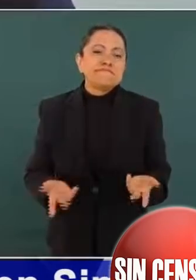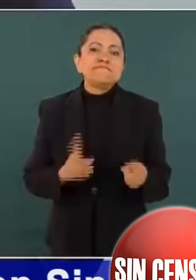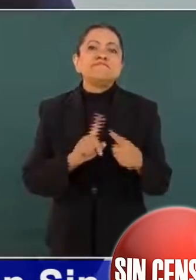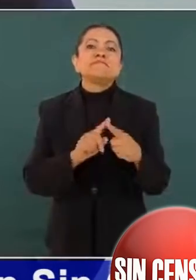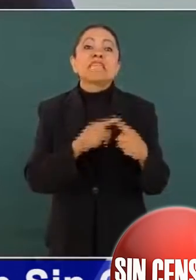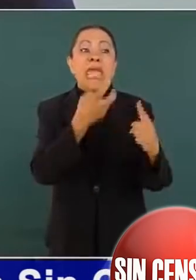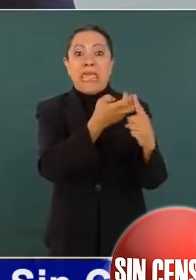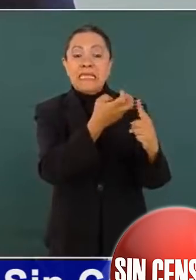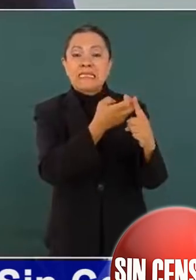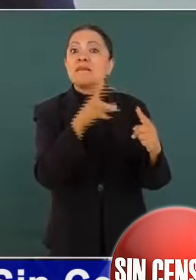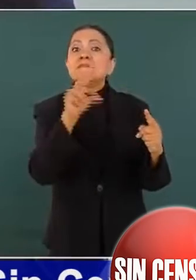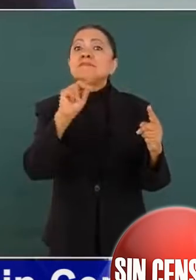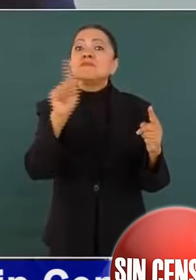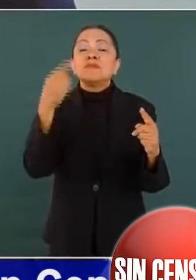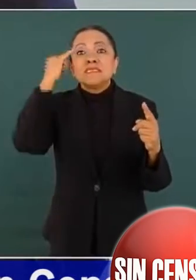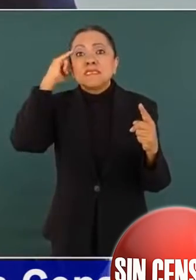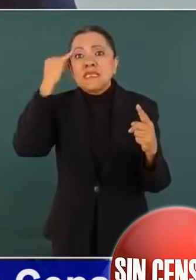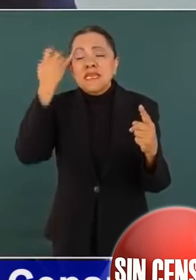indígena.